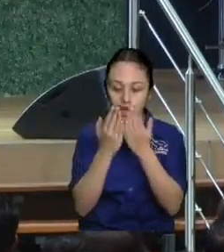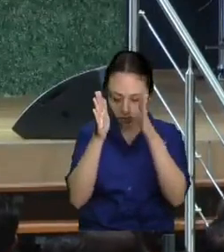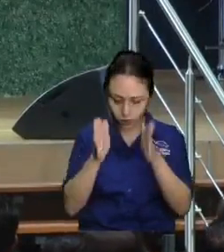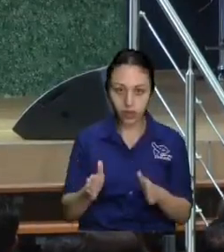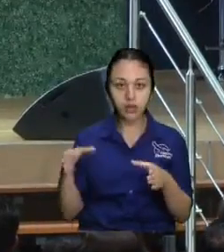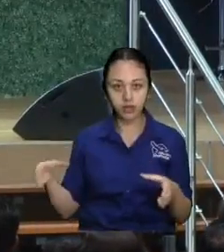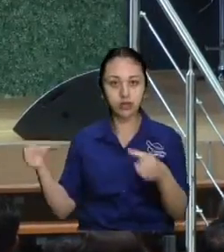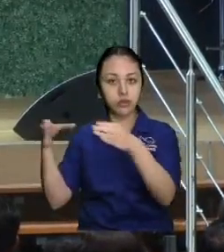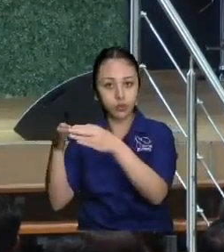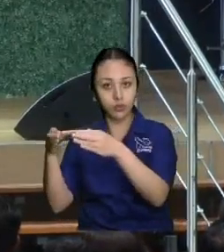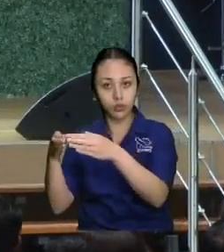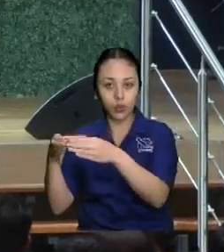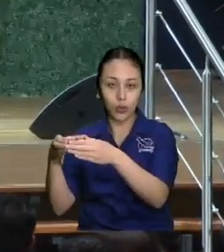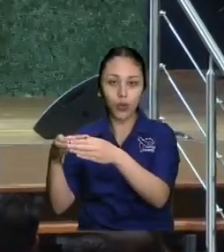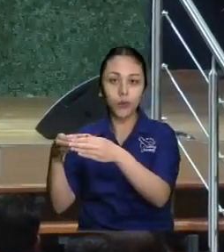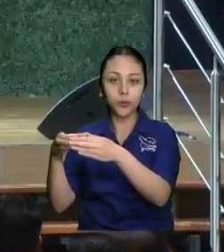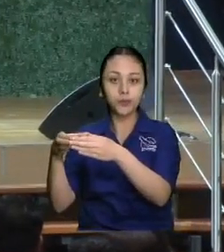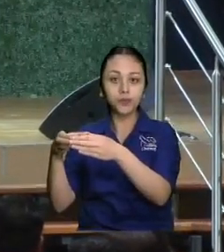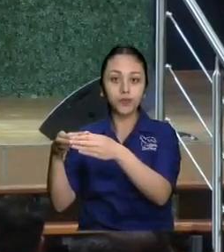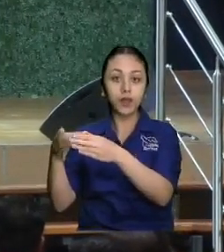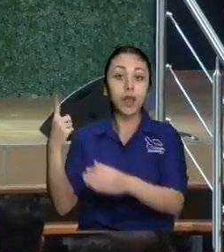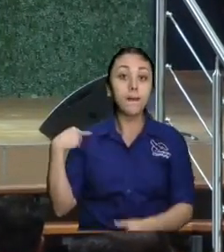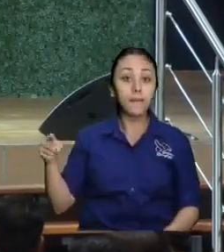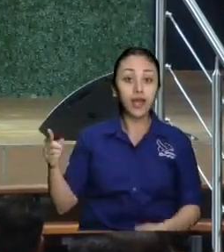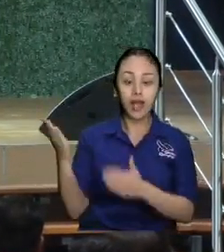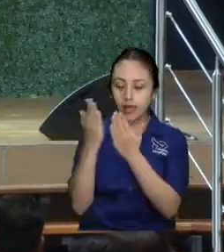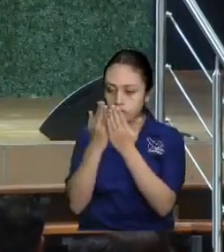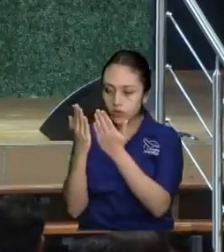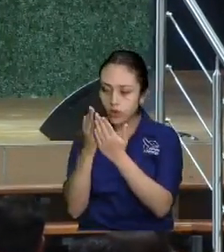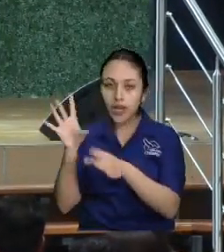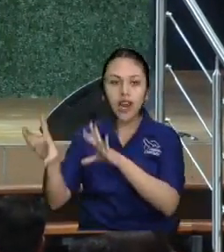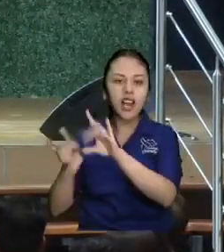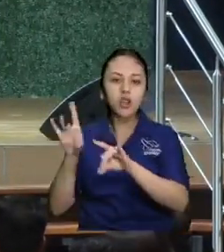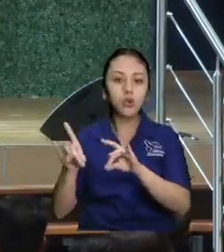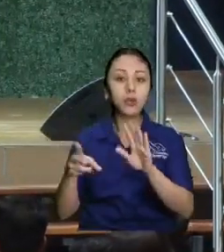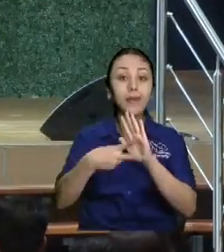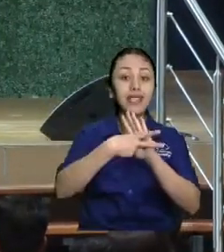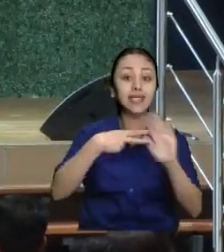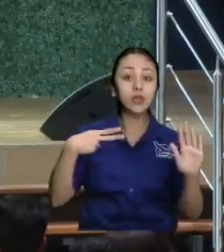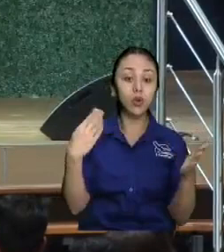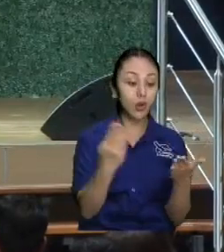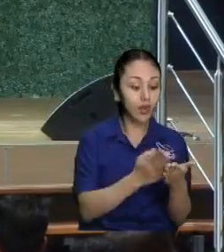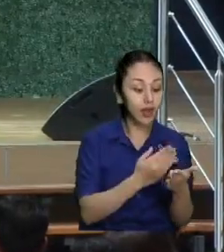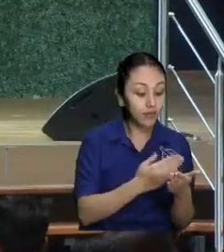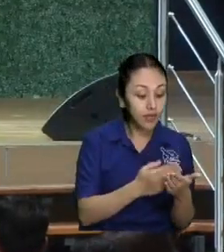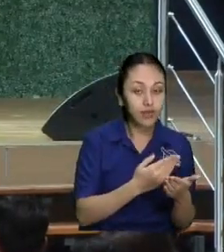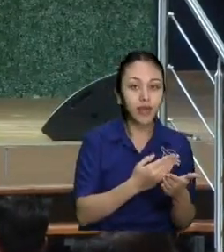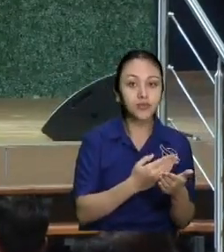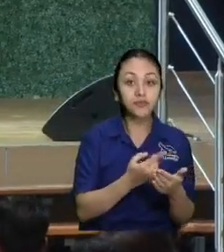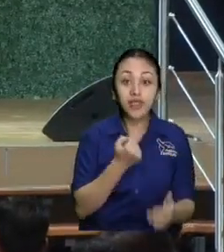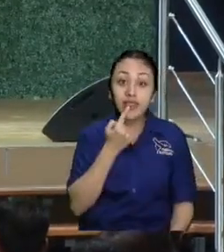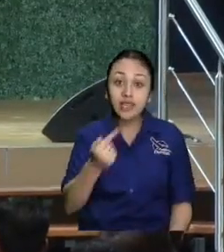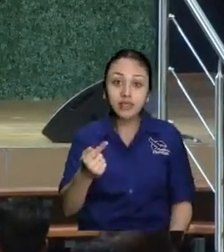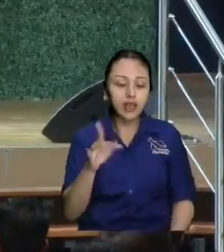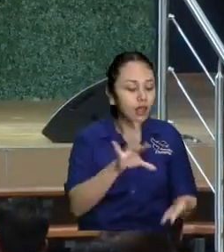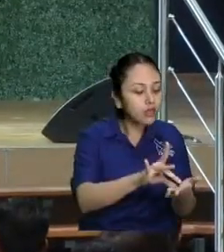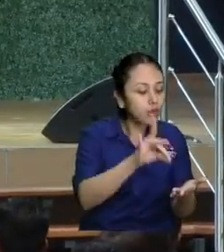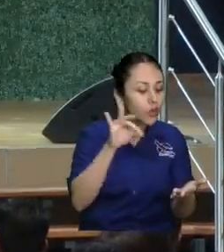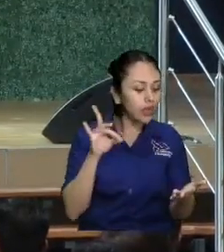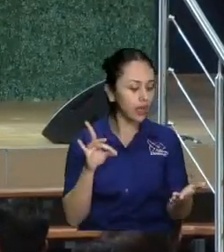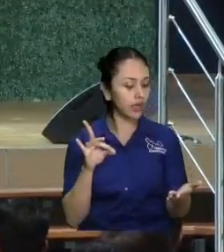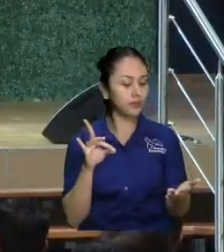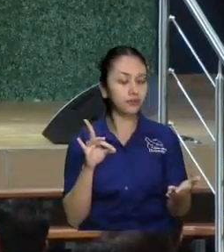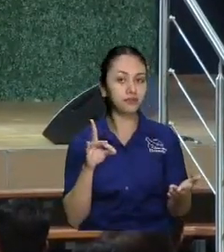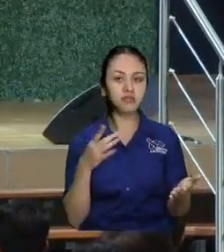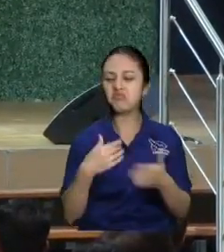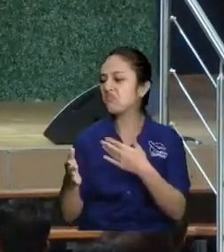¿verdad? Otros estudiantes, para estudiar algún versículo de la Biblia. Y dice que sacaban el versículo,